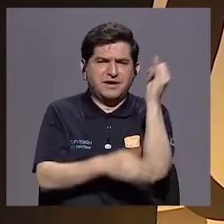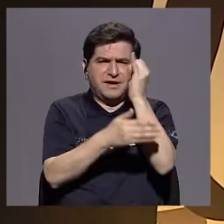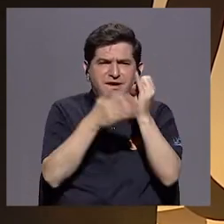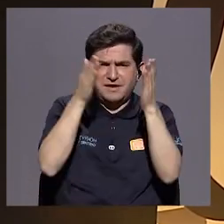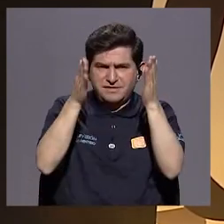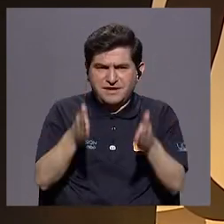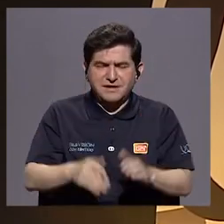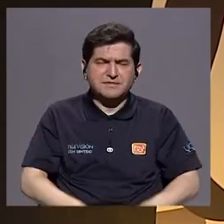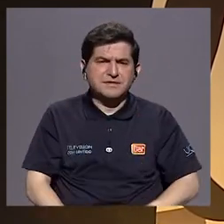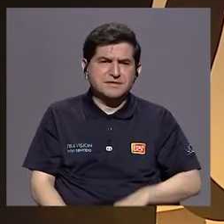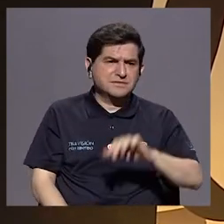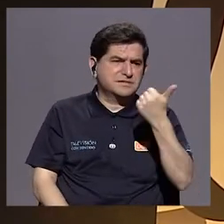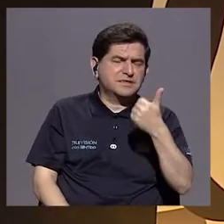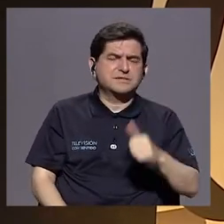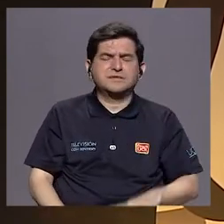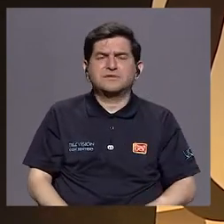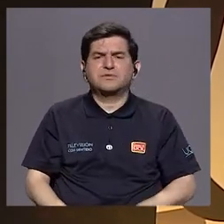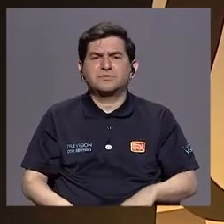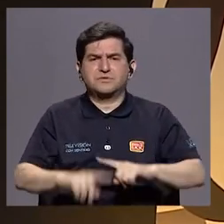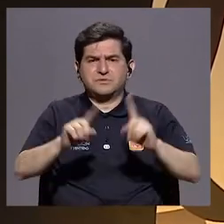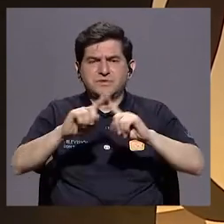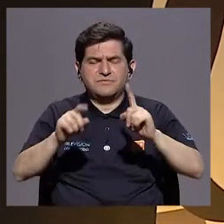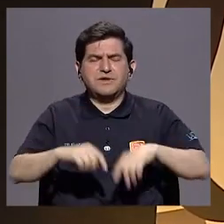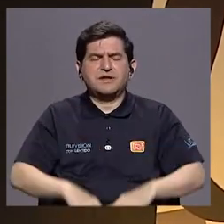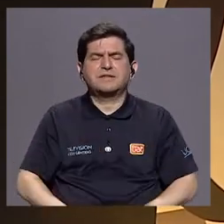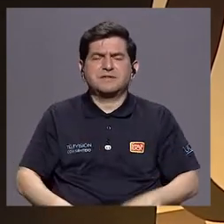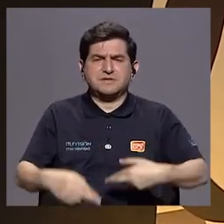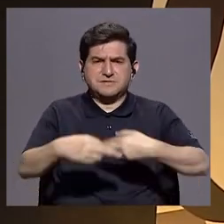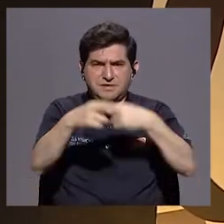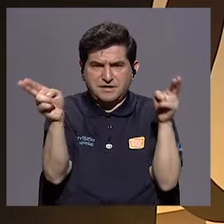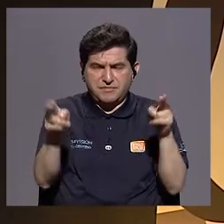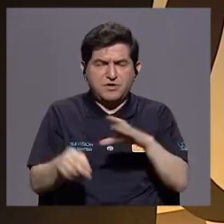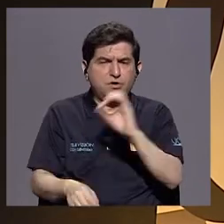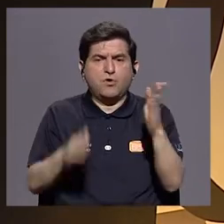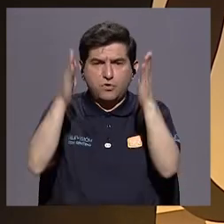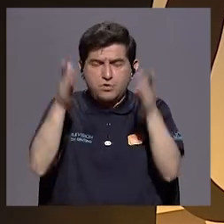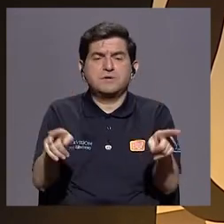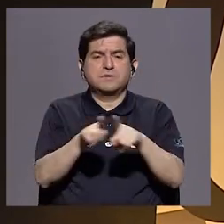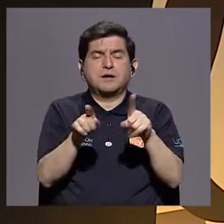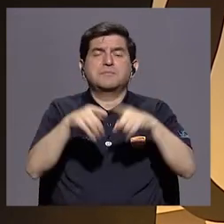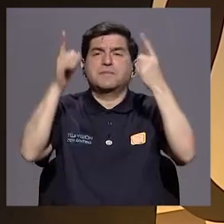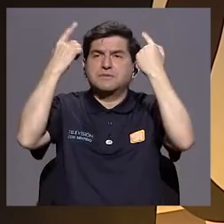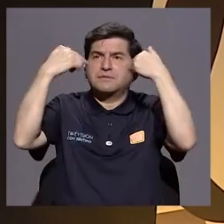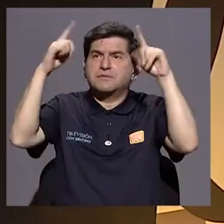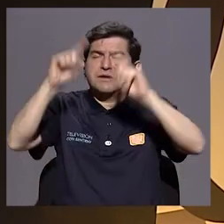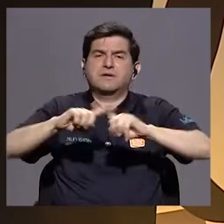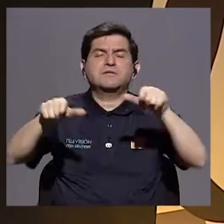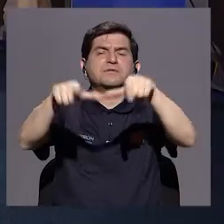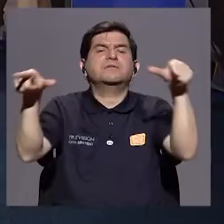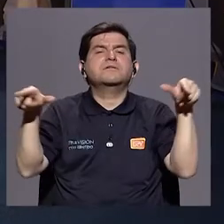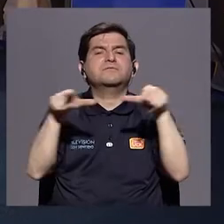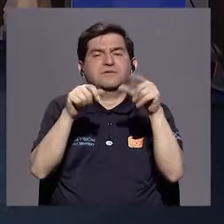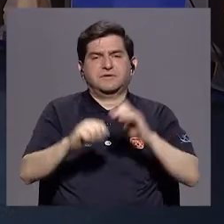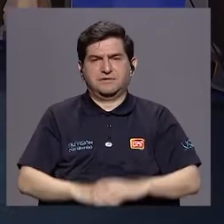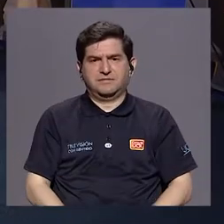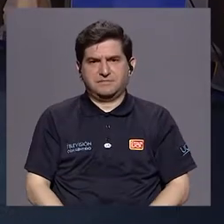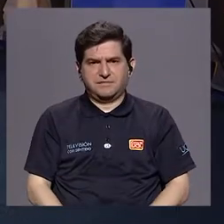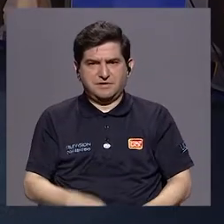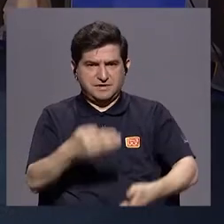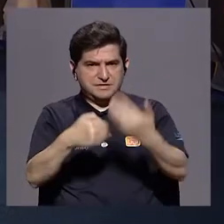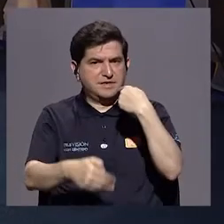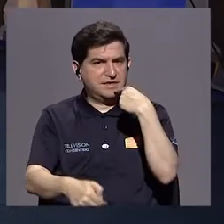del resto de la región a veces los mismos costarricenses que están teniendo éxito en otras latitudes antes